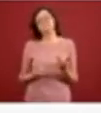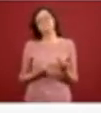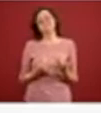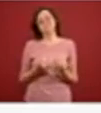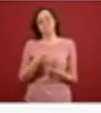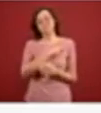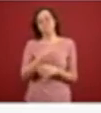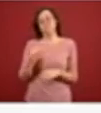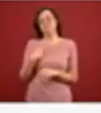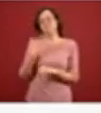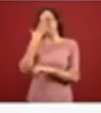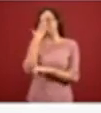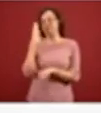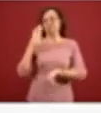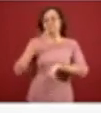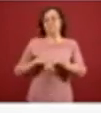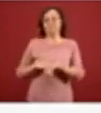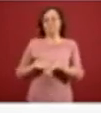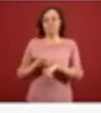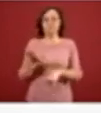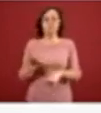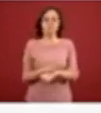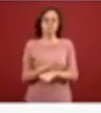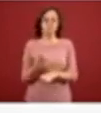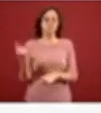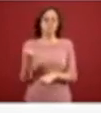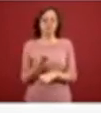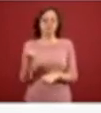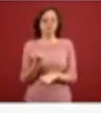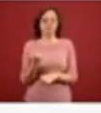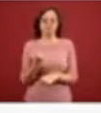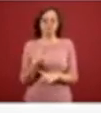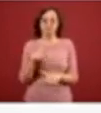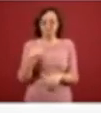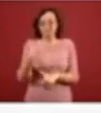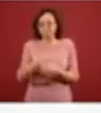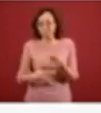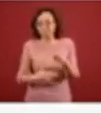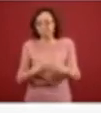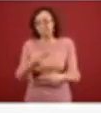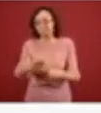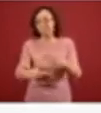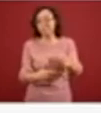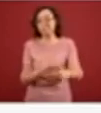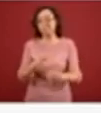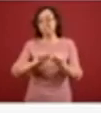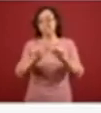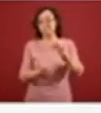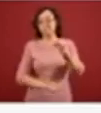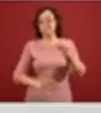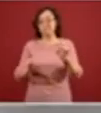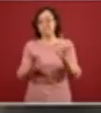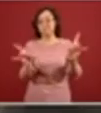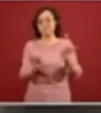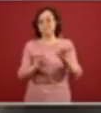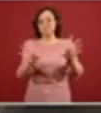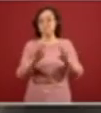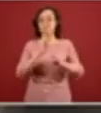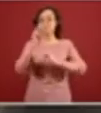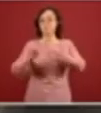debemos de tener en cuenta precisamente para reconocer la situación que estamos viviendo en México y también en el